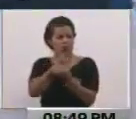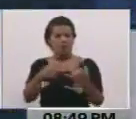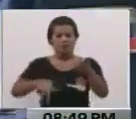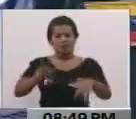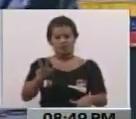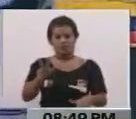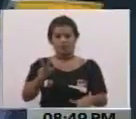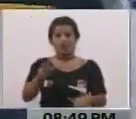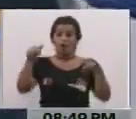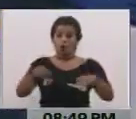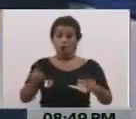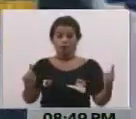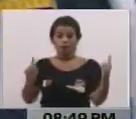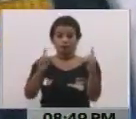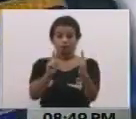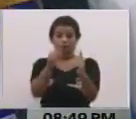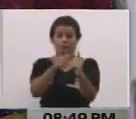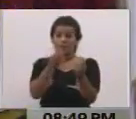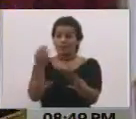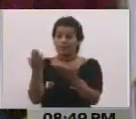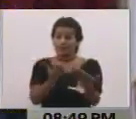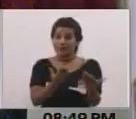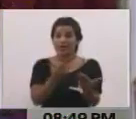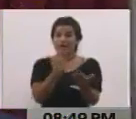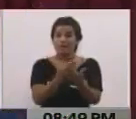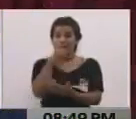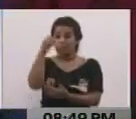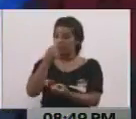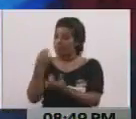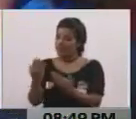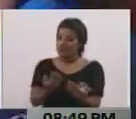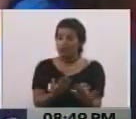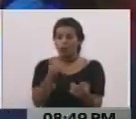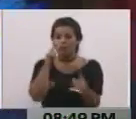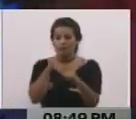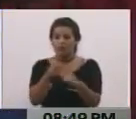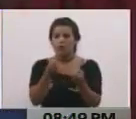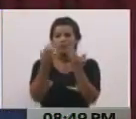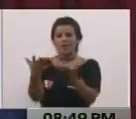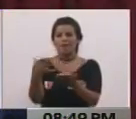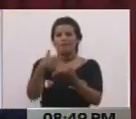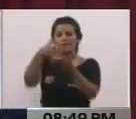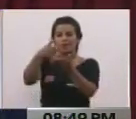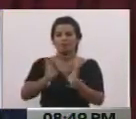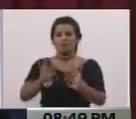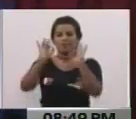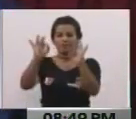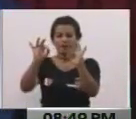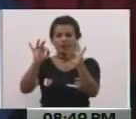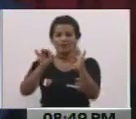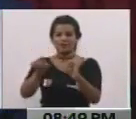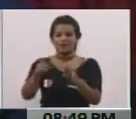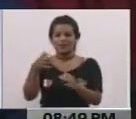de Estado venezolano Nicolás Maduro Moros para entregarle la condecoración